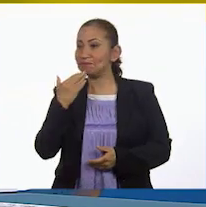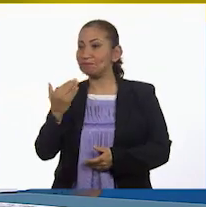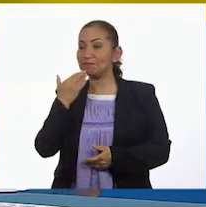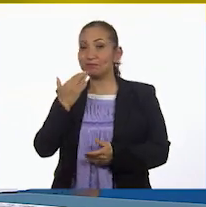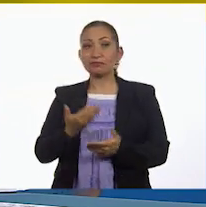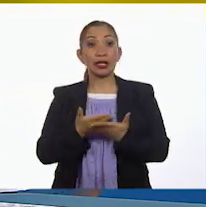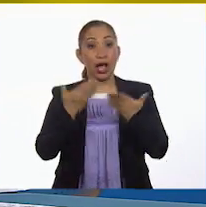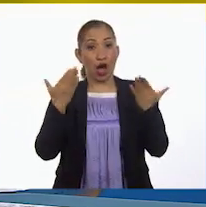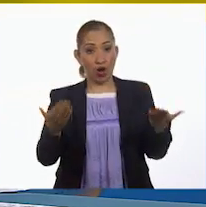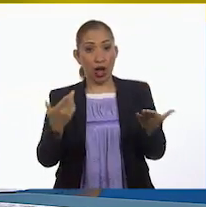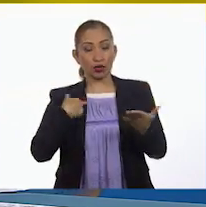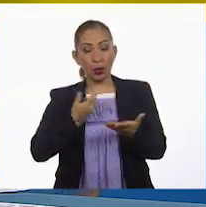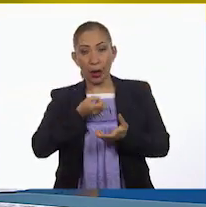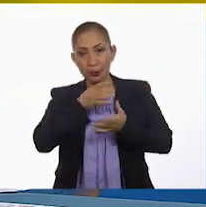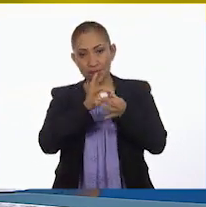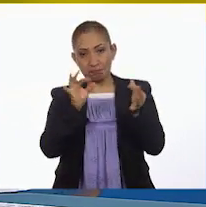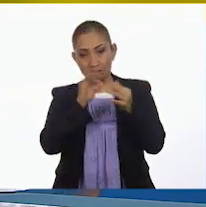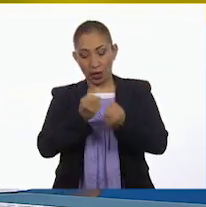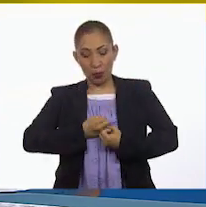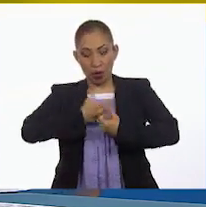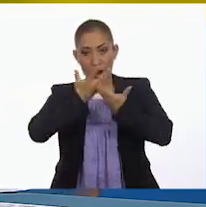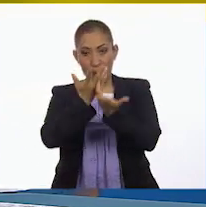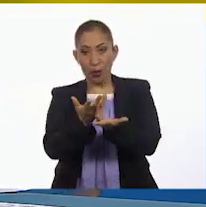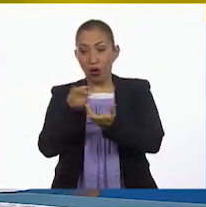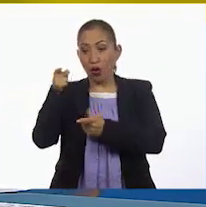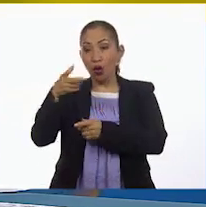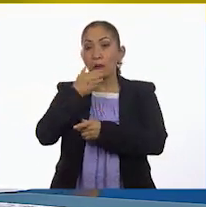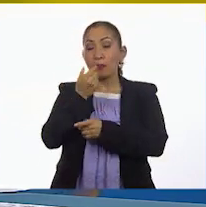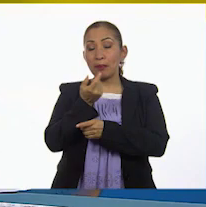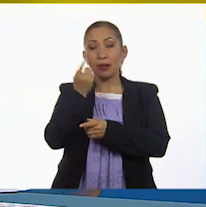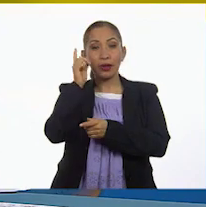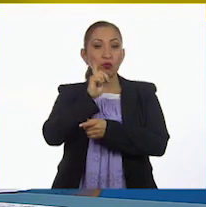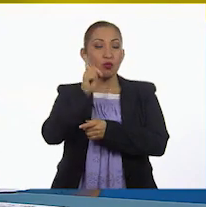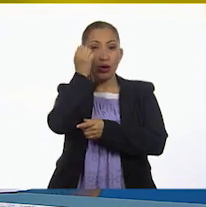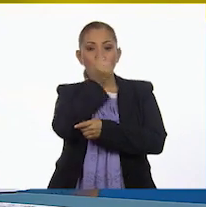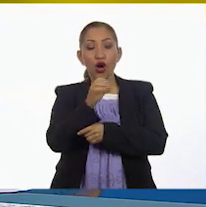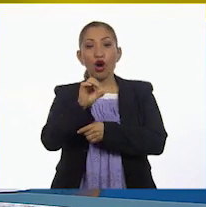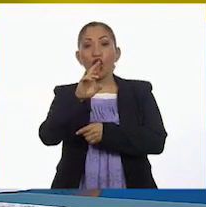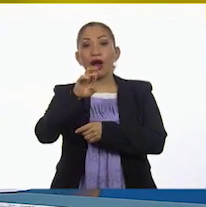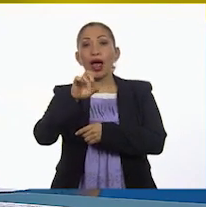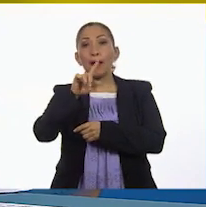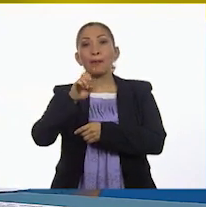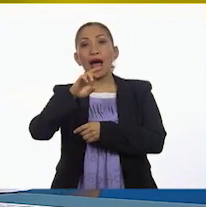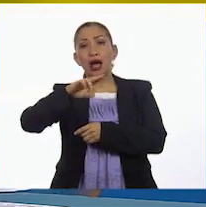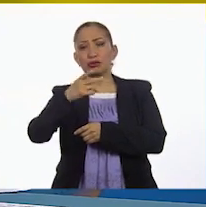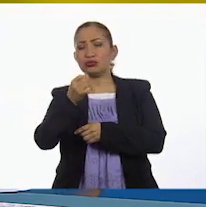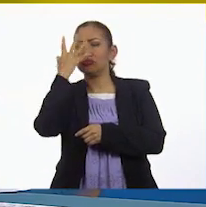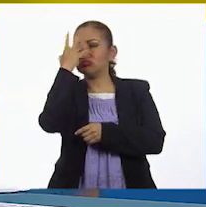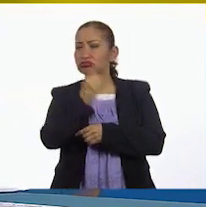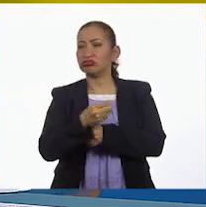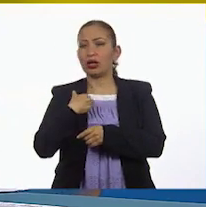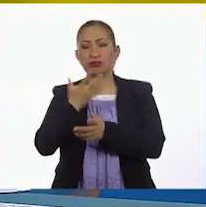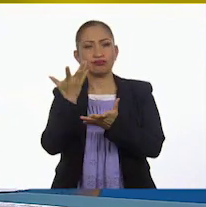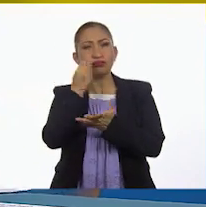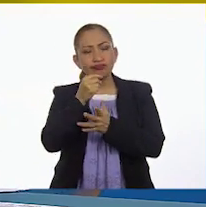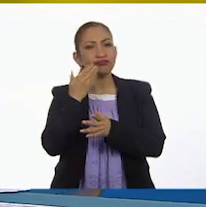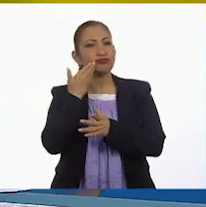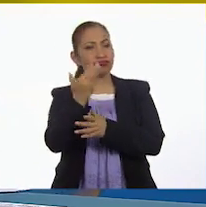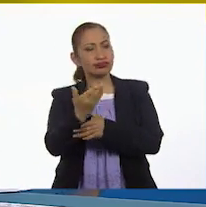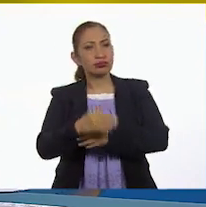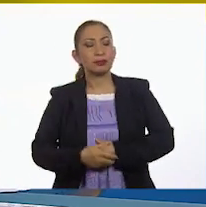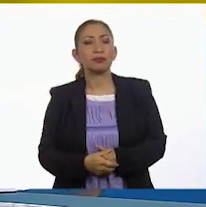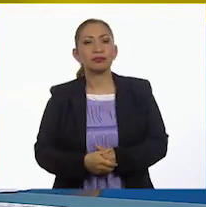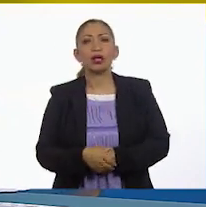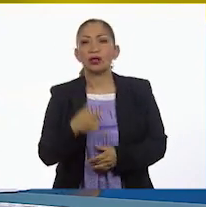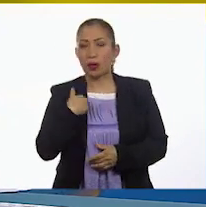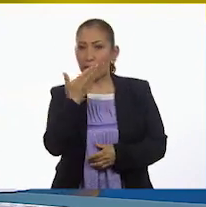esta ocasión te voy a compartir unos poemas de la escritora mexicana Coral Bracho, que están muy bonitas, muy bonitos.